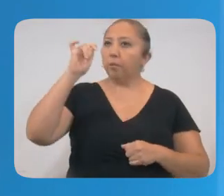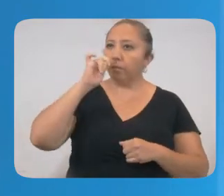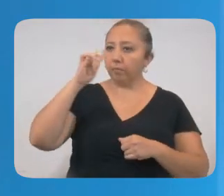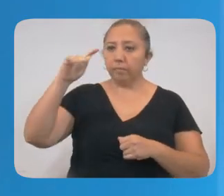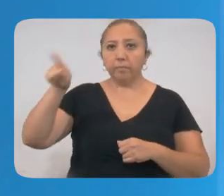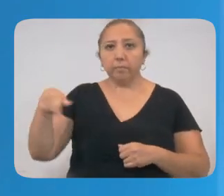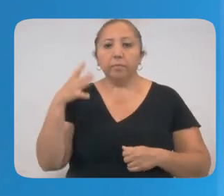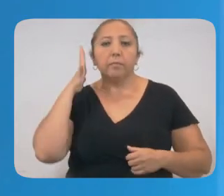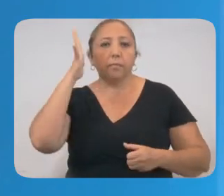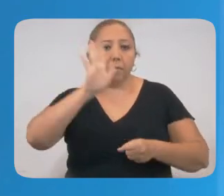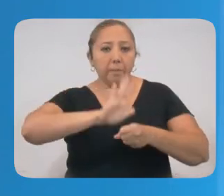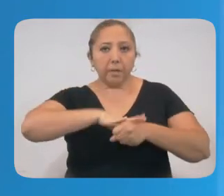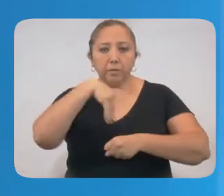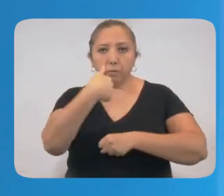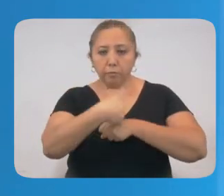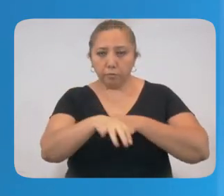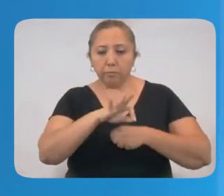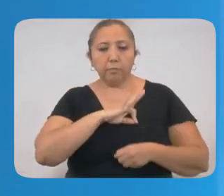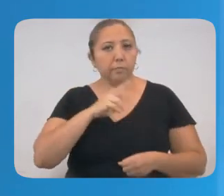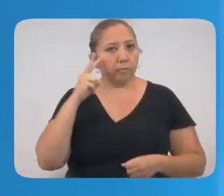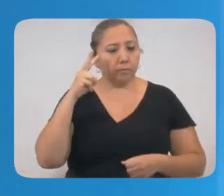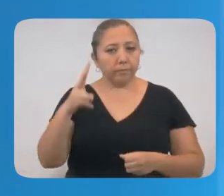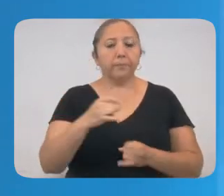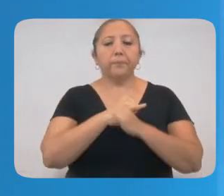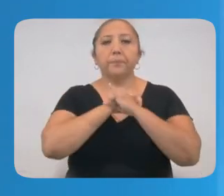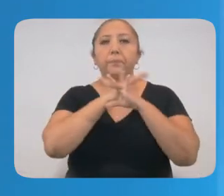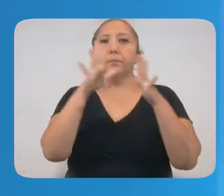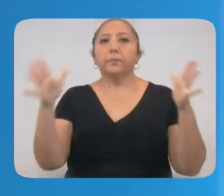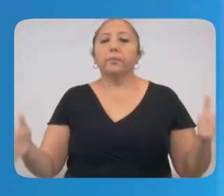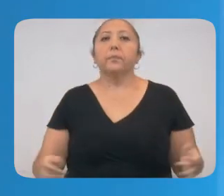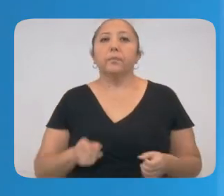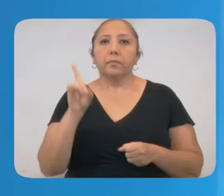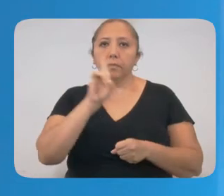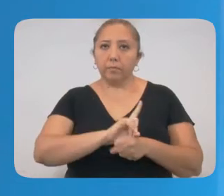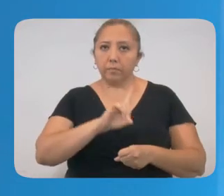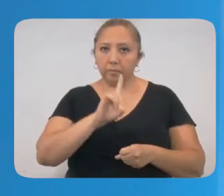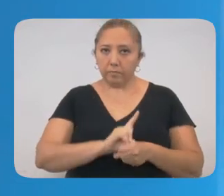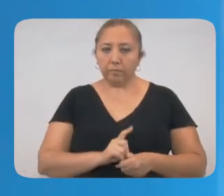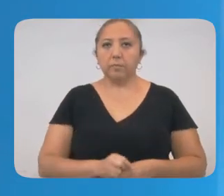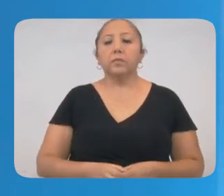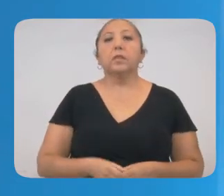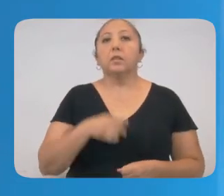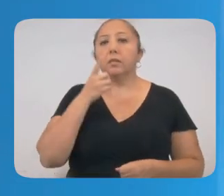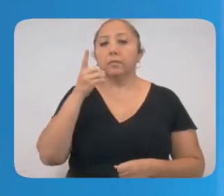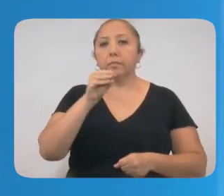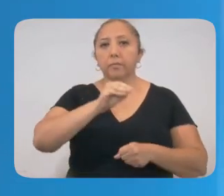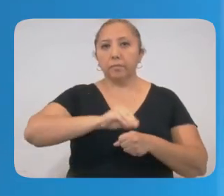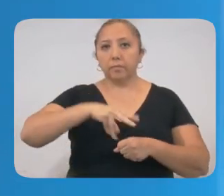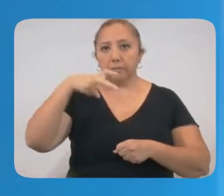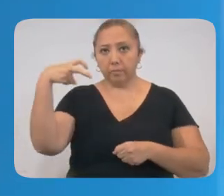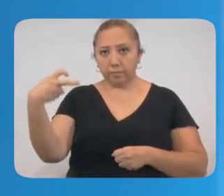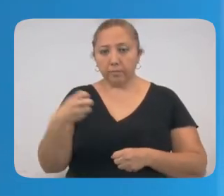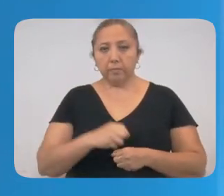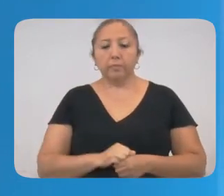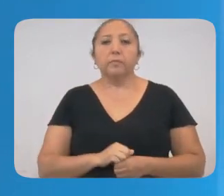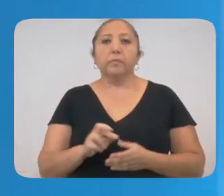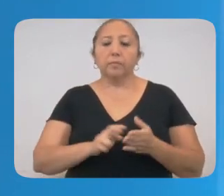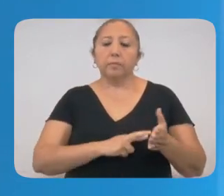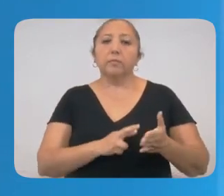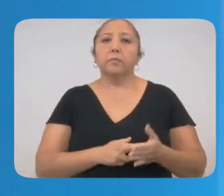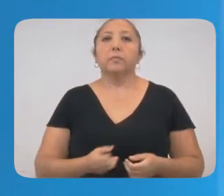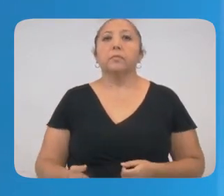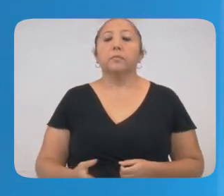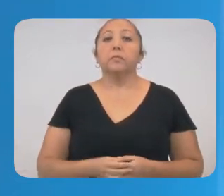mayor número de casos confirmados, que se reflejará en los partes médicos durante la implementación de estos operativos. Esta